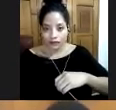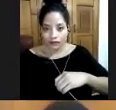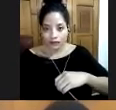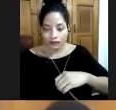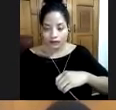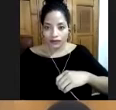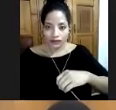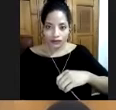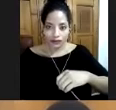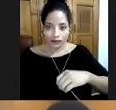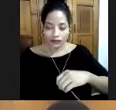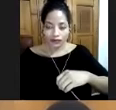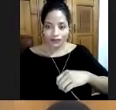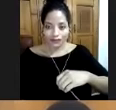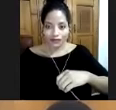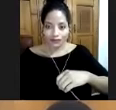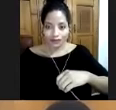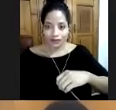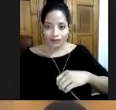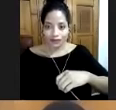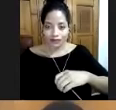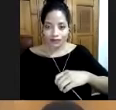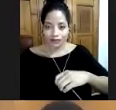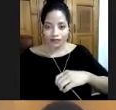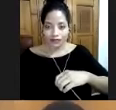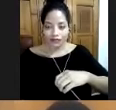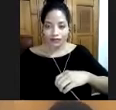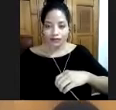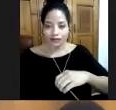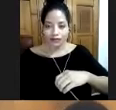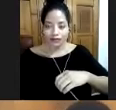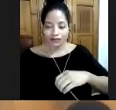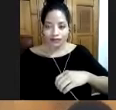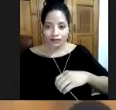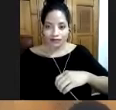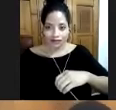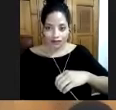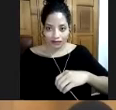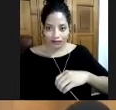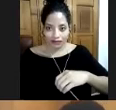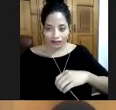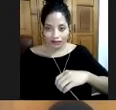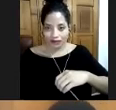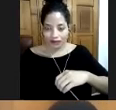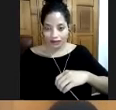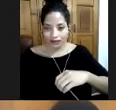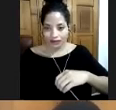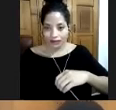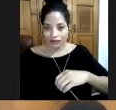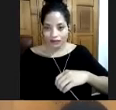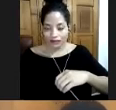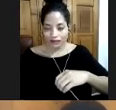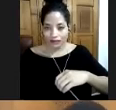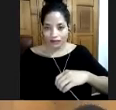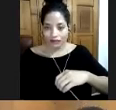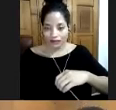plenaria de trabajo, pero no tiene realmente claro qué es lo que continúa de la realidad que él va a enfrentar en ese momento. Y eso es lo